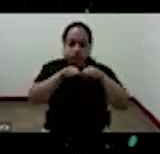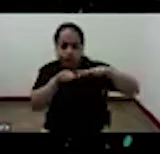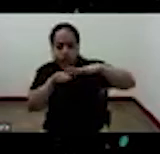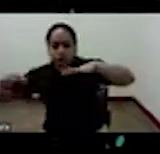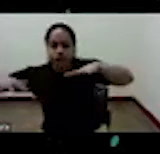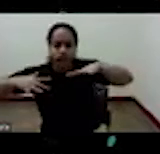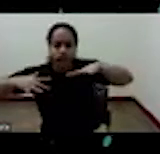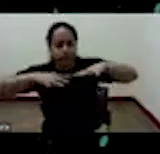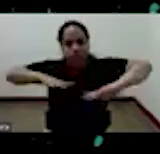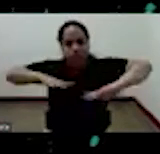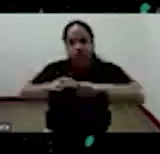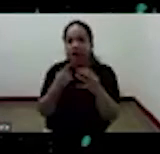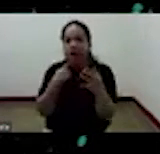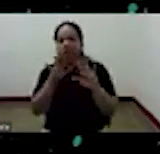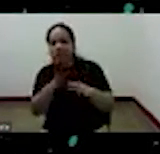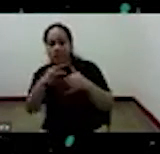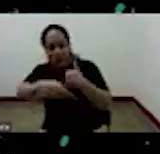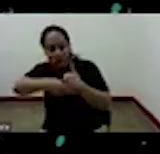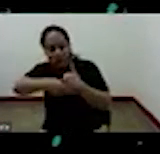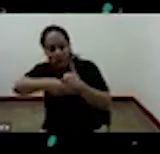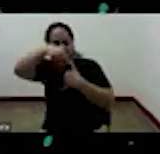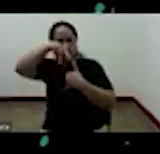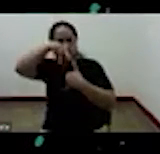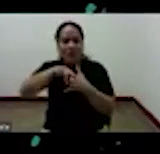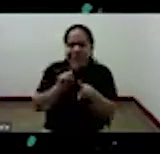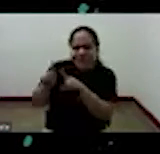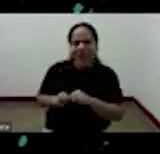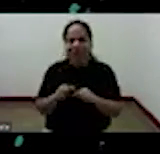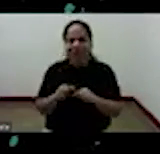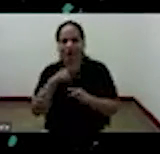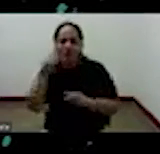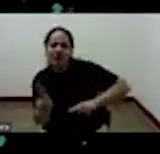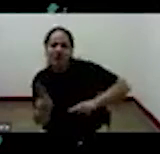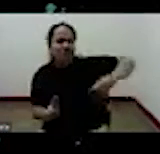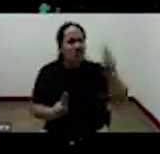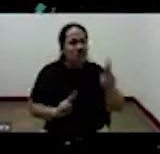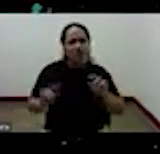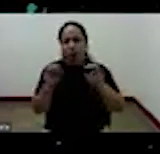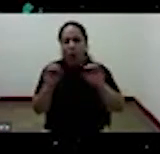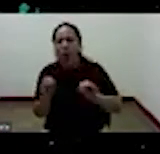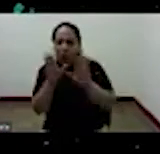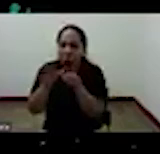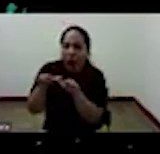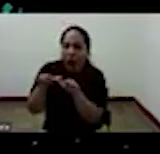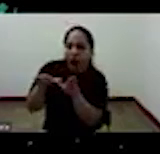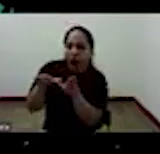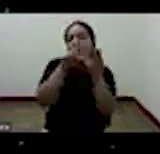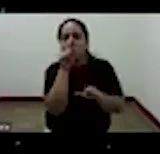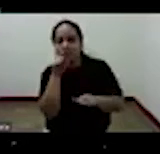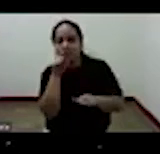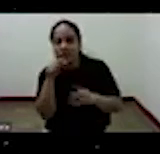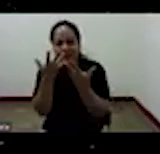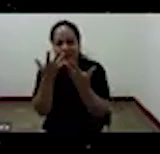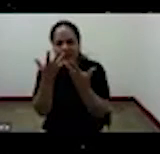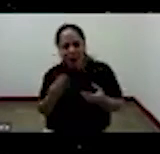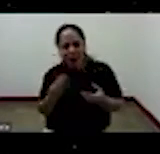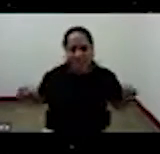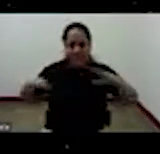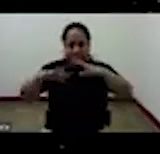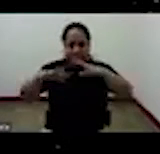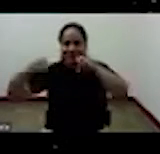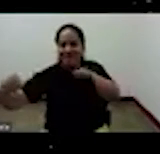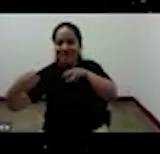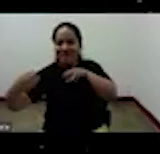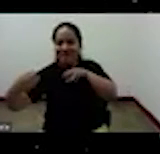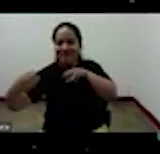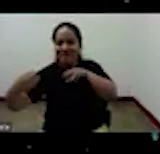truenos, de aves, ¿no? Como llevar un puente sonoro a Suecia, a un lugar,